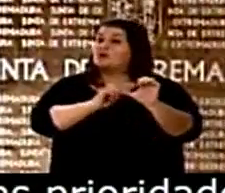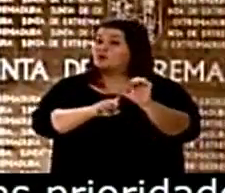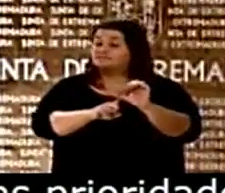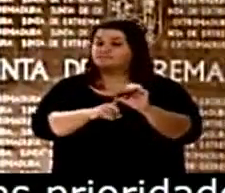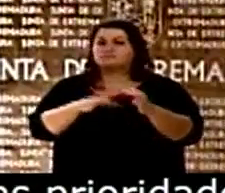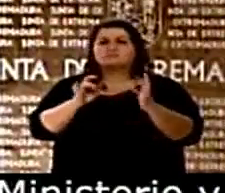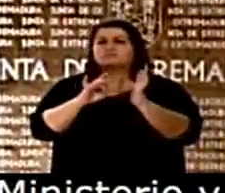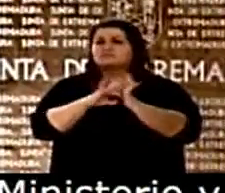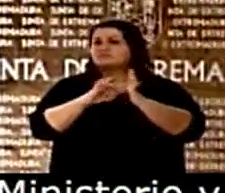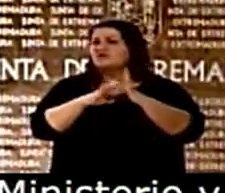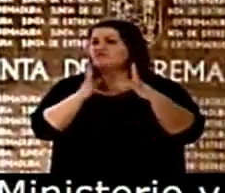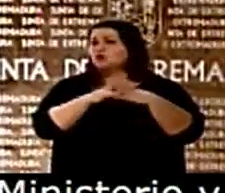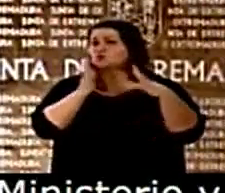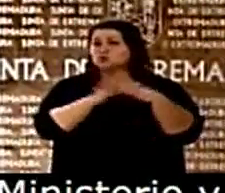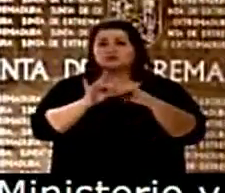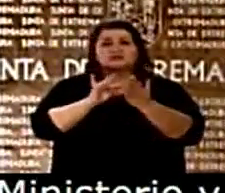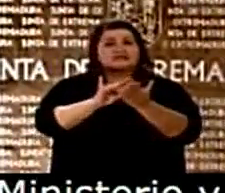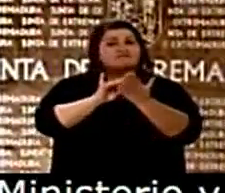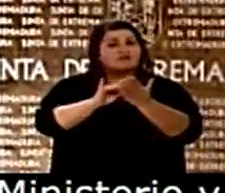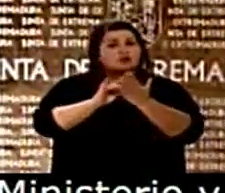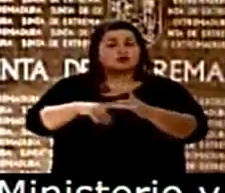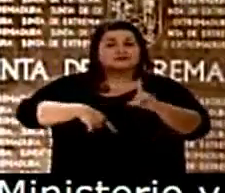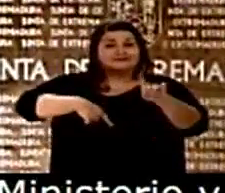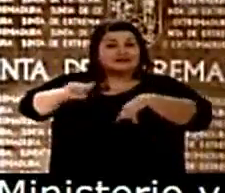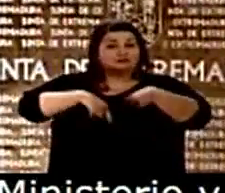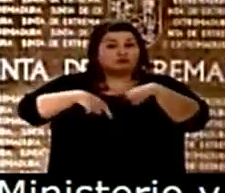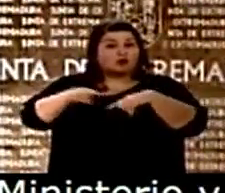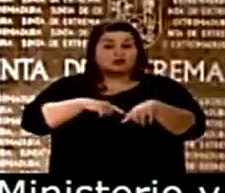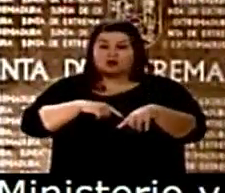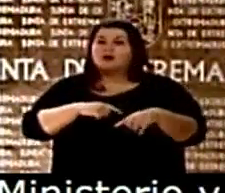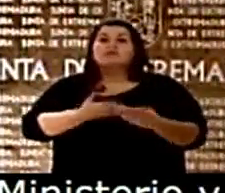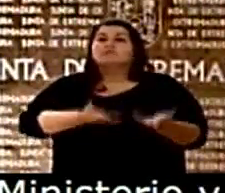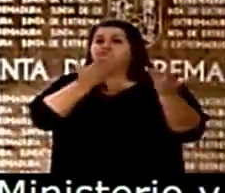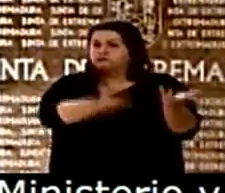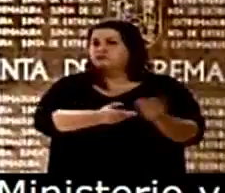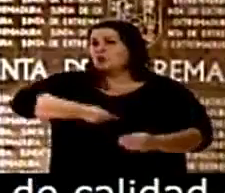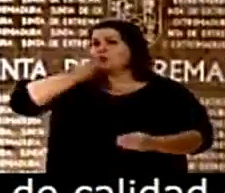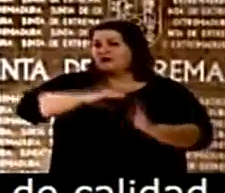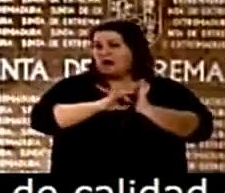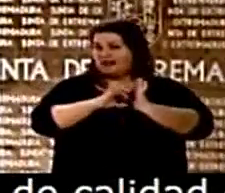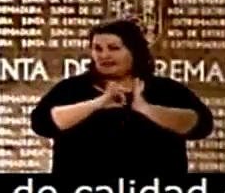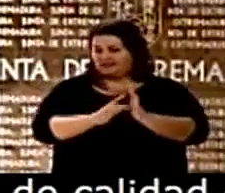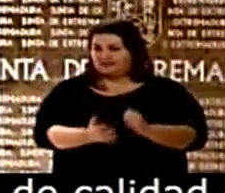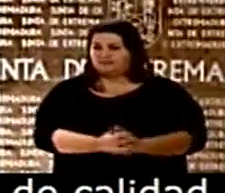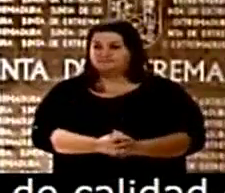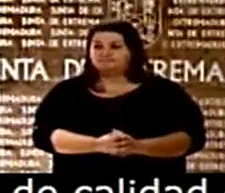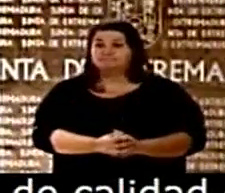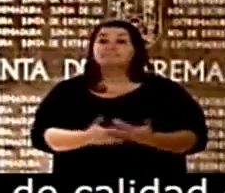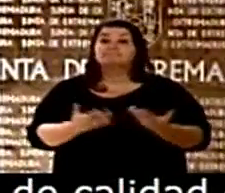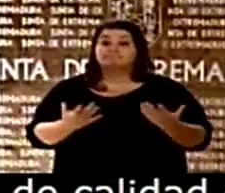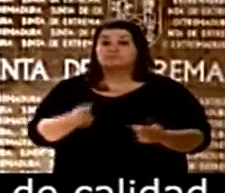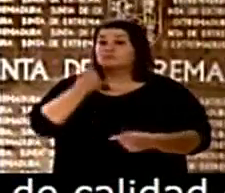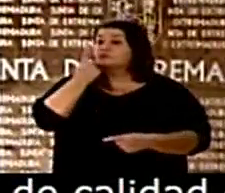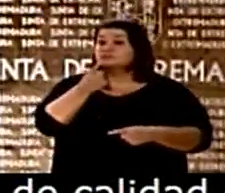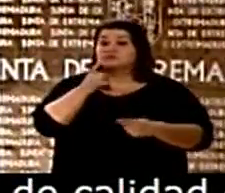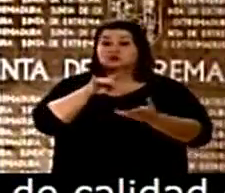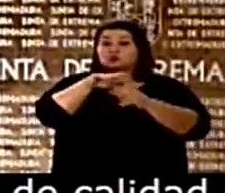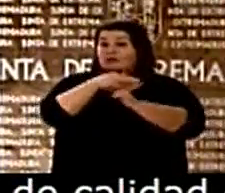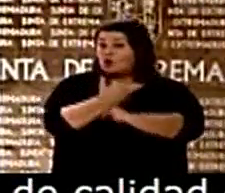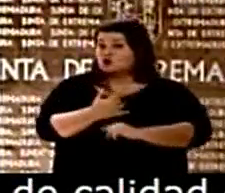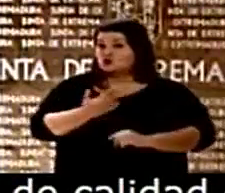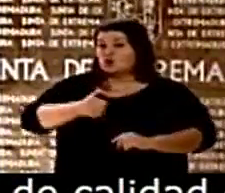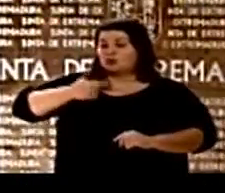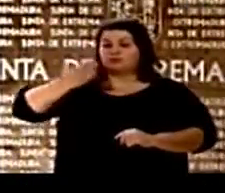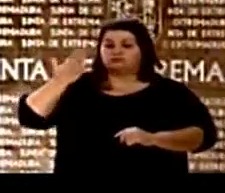de la calidad de infraestructuras y servicios de transporte que merece. De hecho, una de las primeras situaciones que